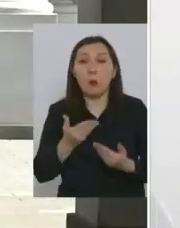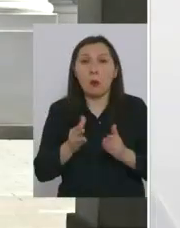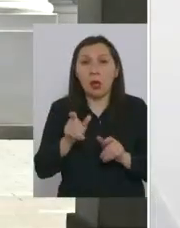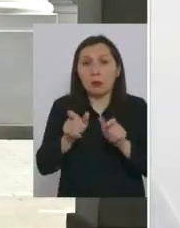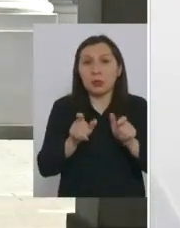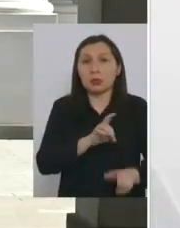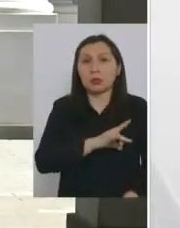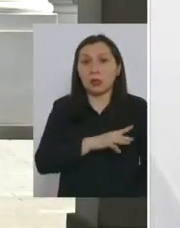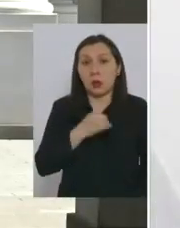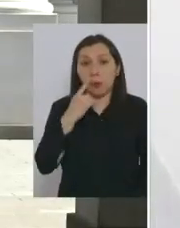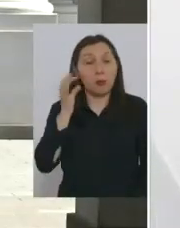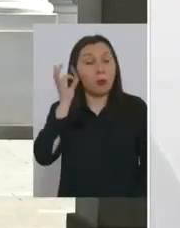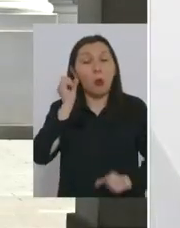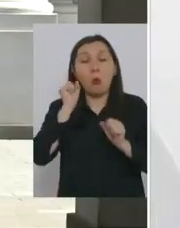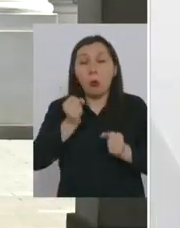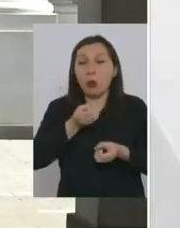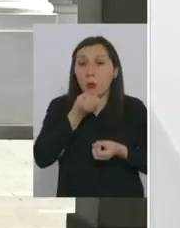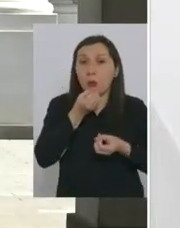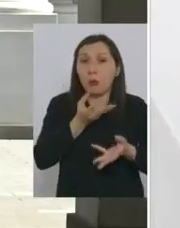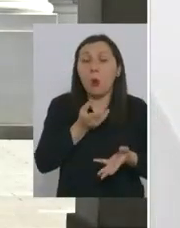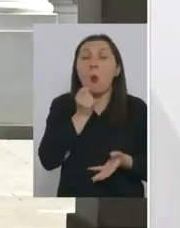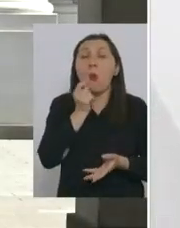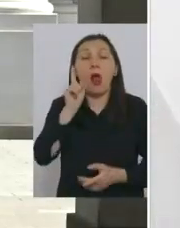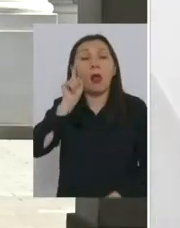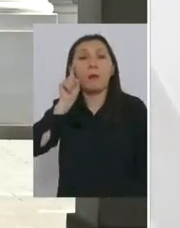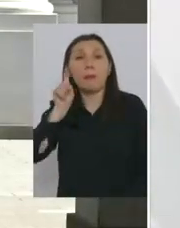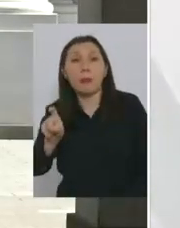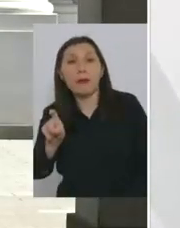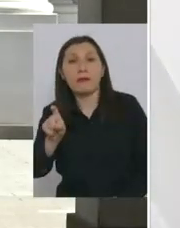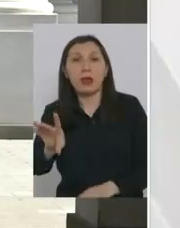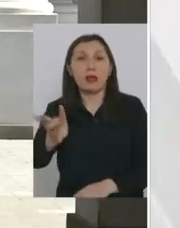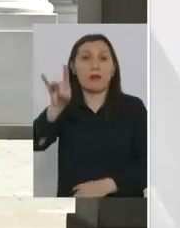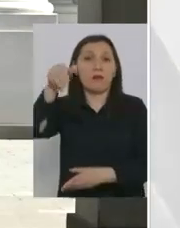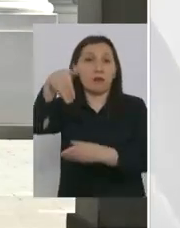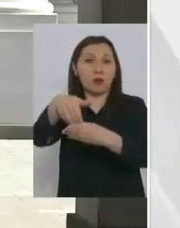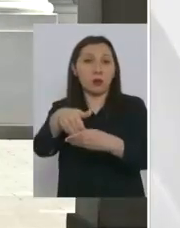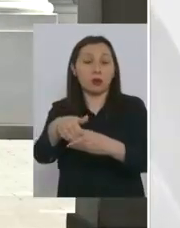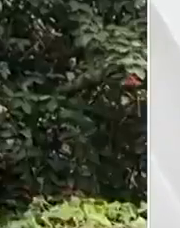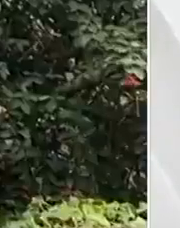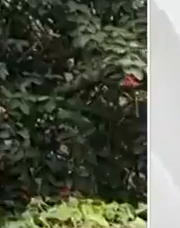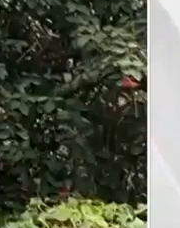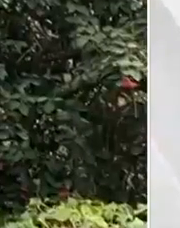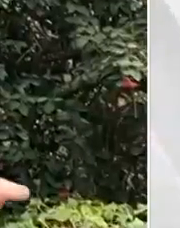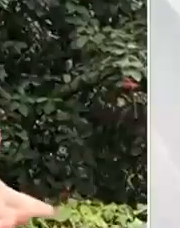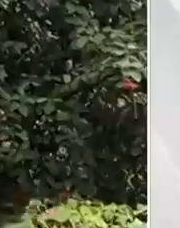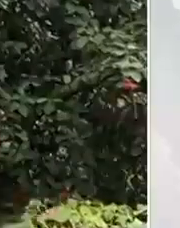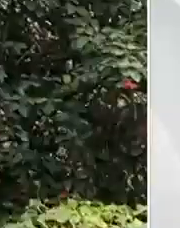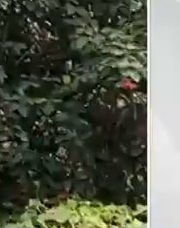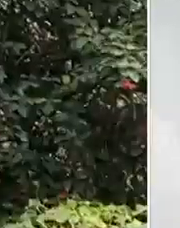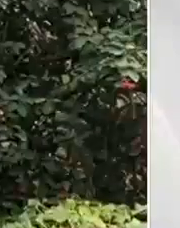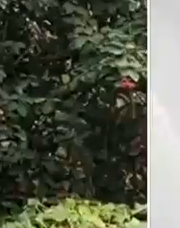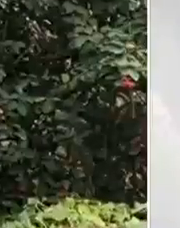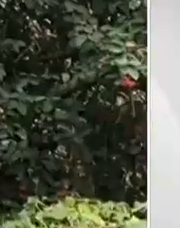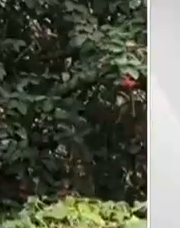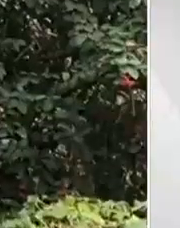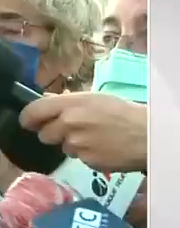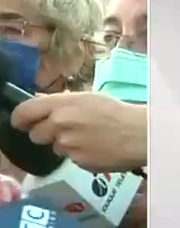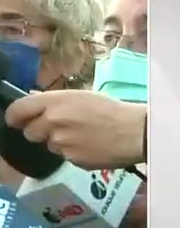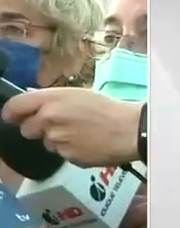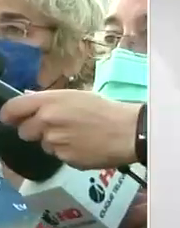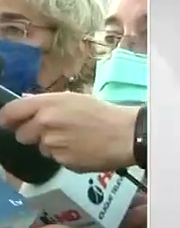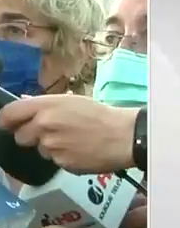nueva prórroga del estado de excepción. O, si no, en esa oportunidad será la primera semana de